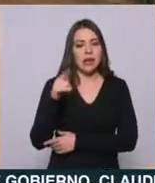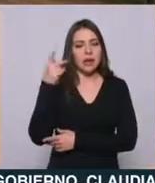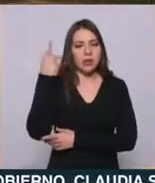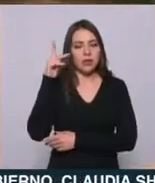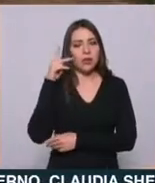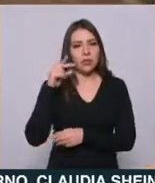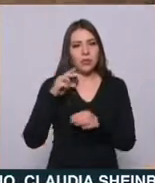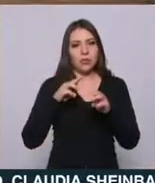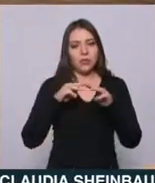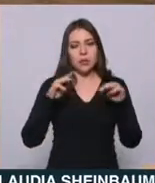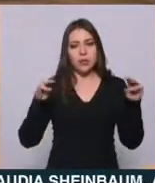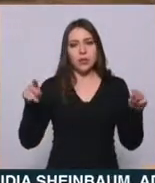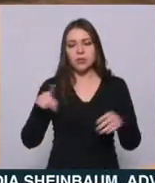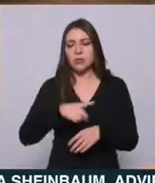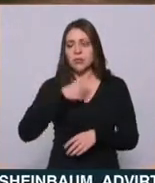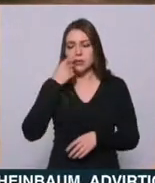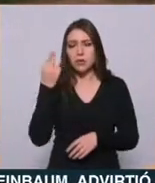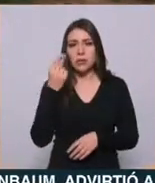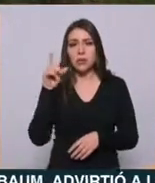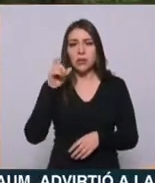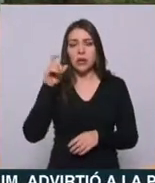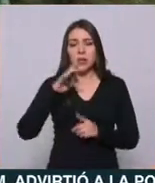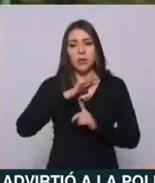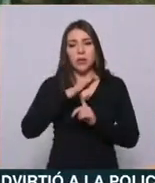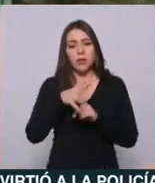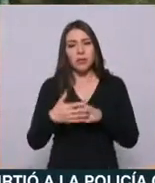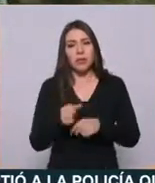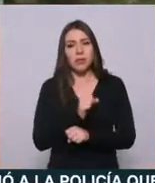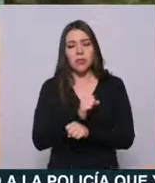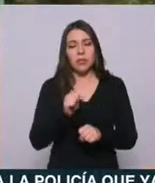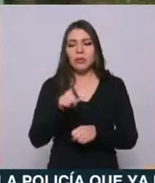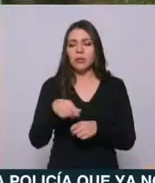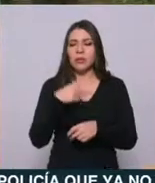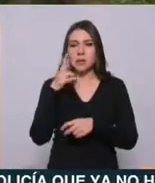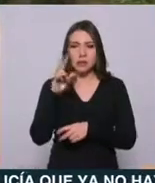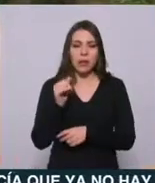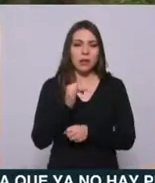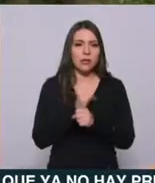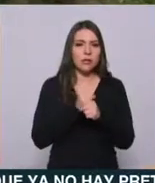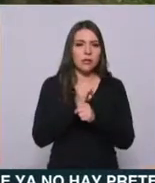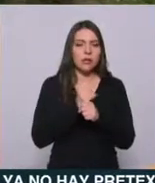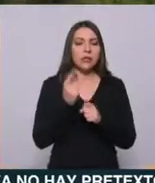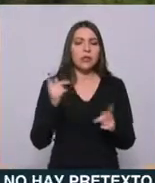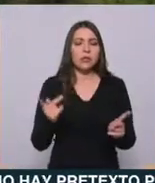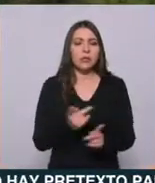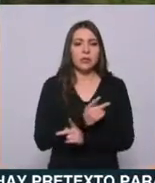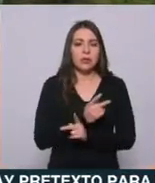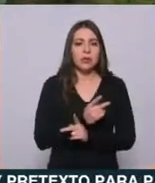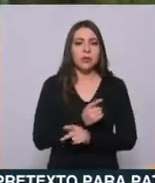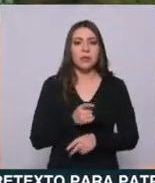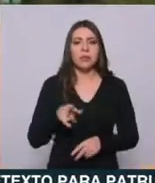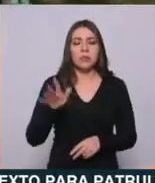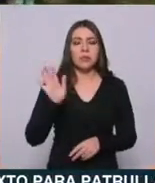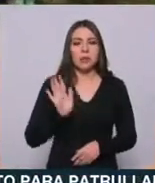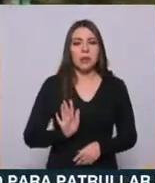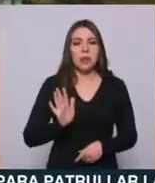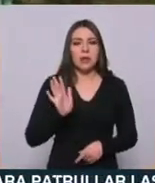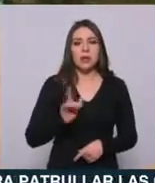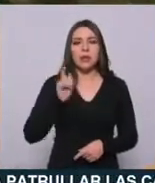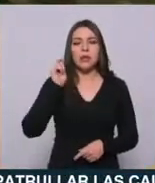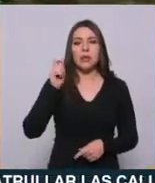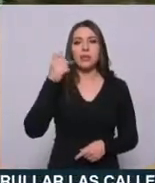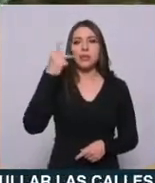para la investigación sobre la caída de este helicóptero, que como ya bien lo decían ustedes, al parecer fue el